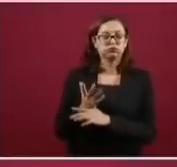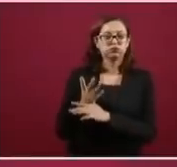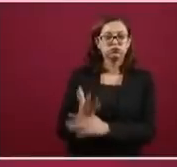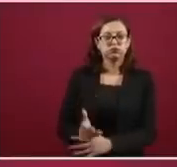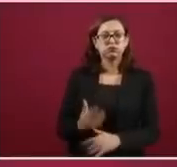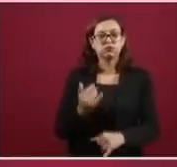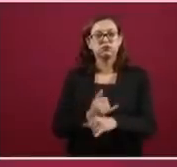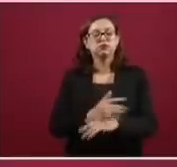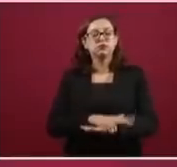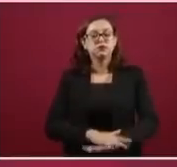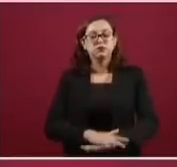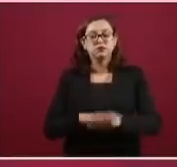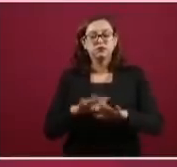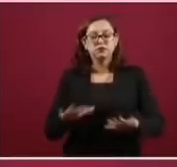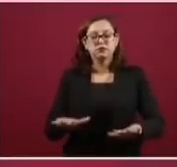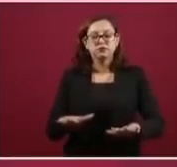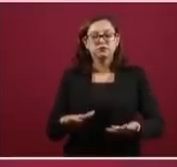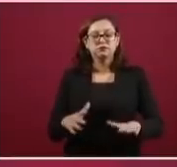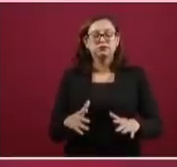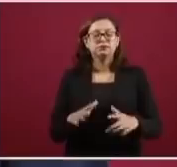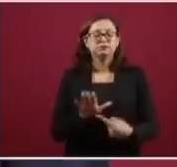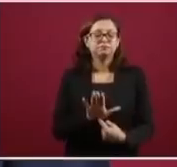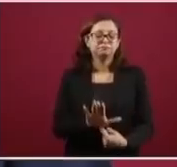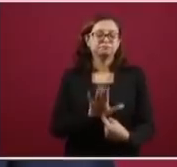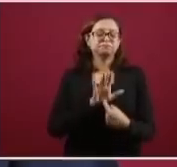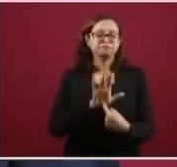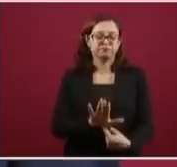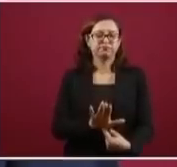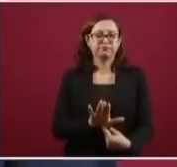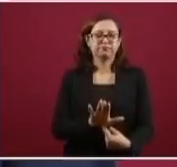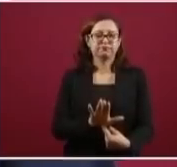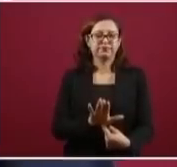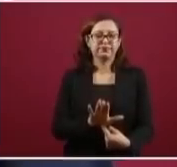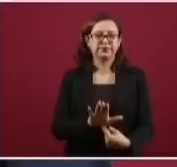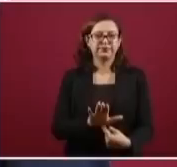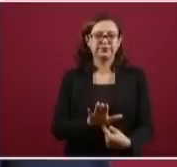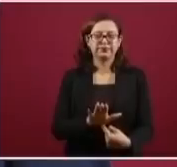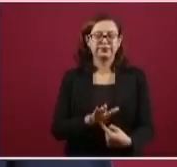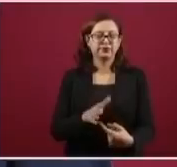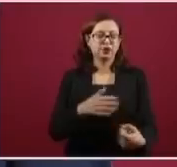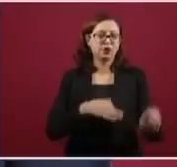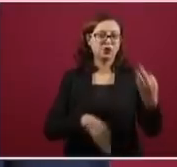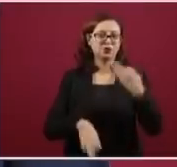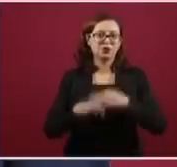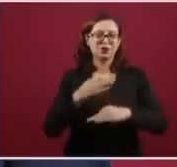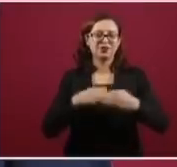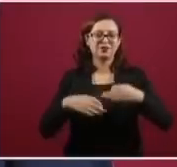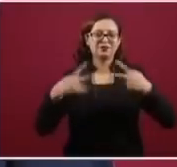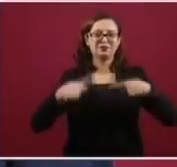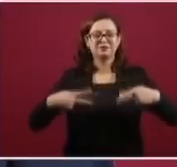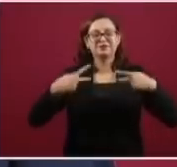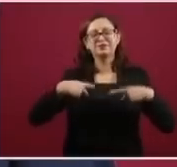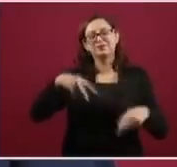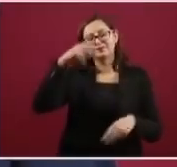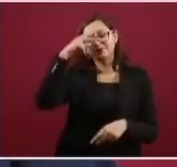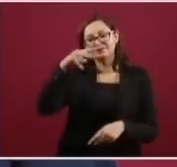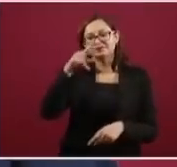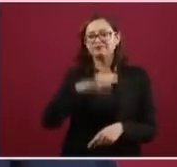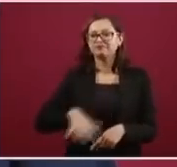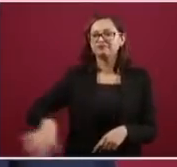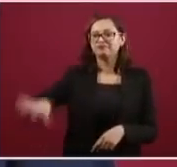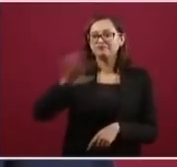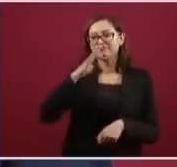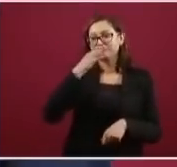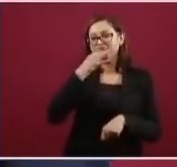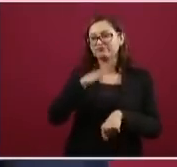informar nos va a dar a conocer a todos los mexicanos el quién es